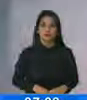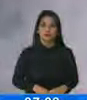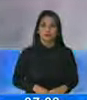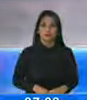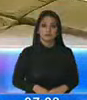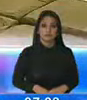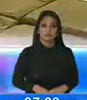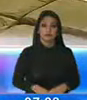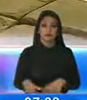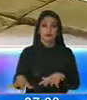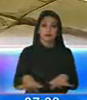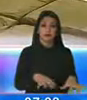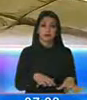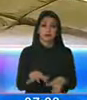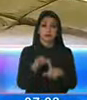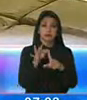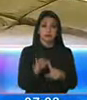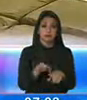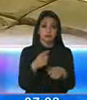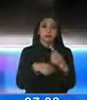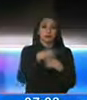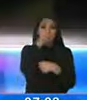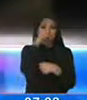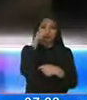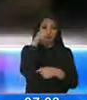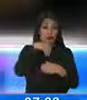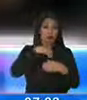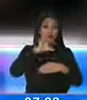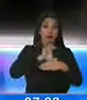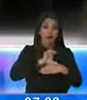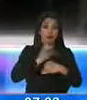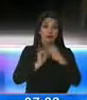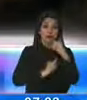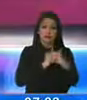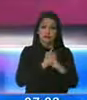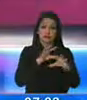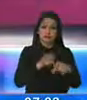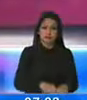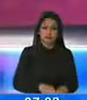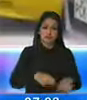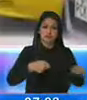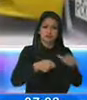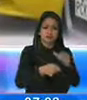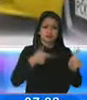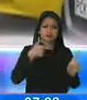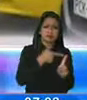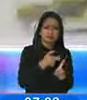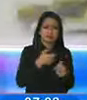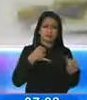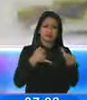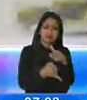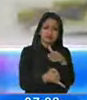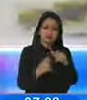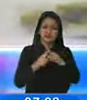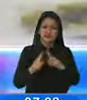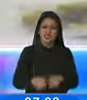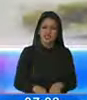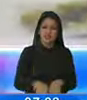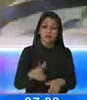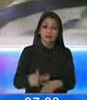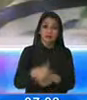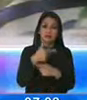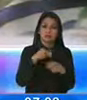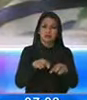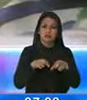Combatieron acciones como narcotráfico nacional e internacional, secuestro, asesinato, delitos sexuales, robo de vehículos, contrabando, tenencia ilegal de